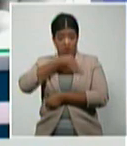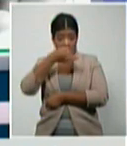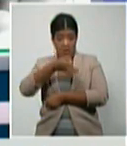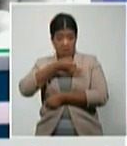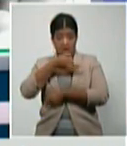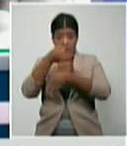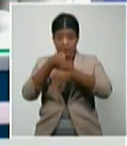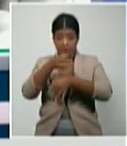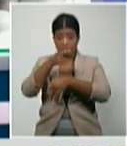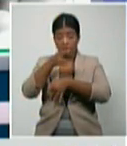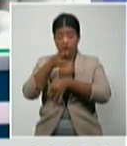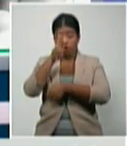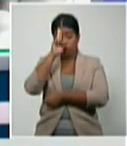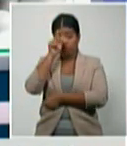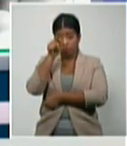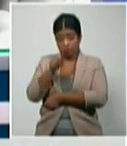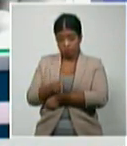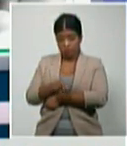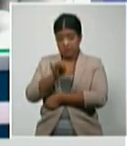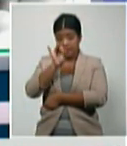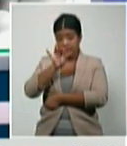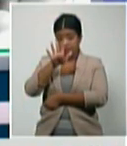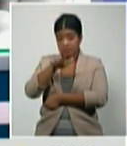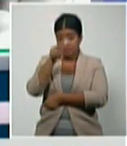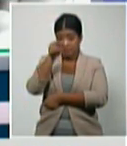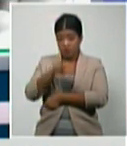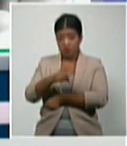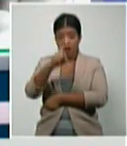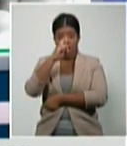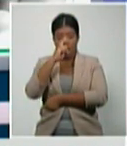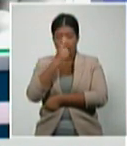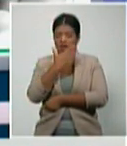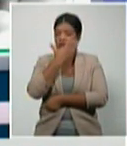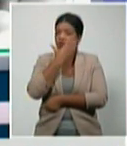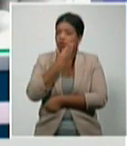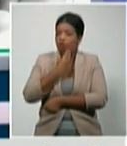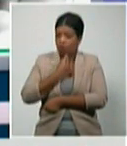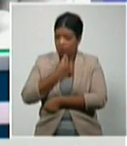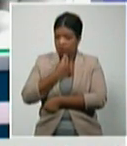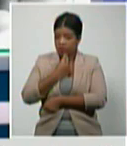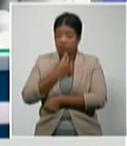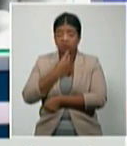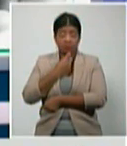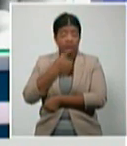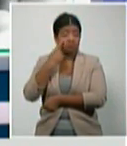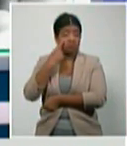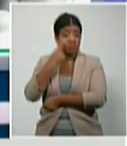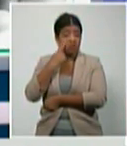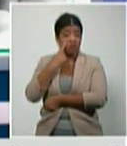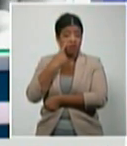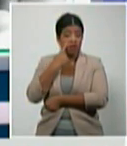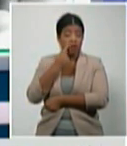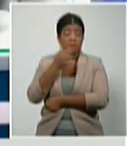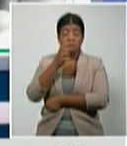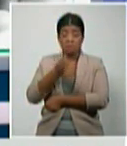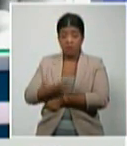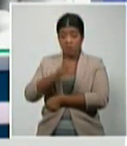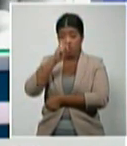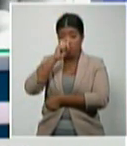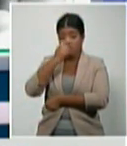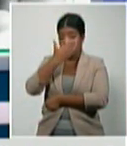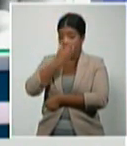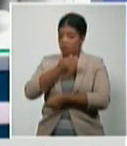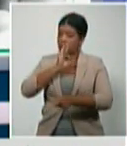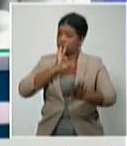prensa, 75 casos en edades pediátricas, por tanto, siguen siendo las edades pediátricas